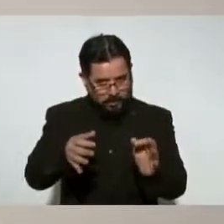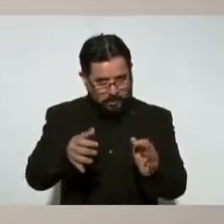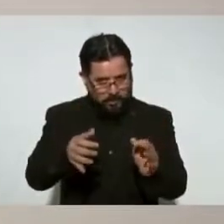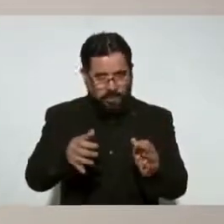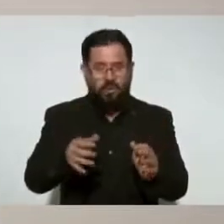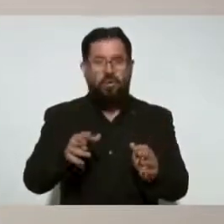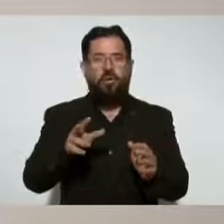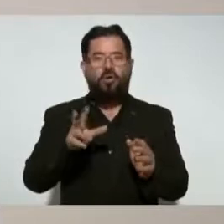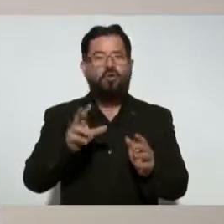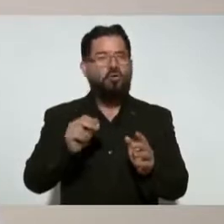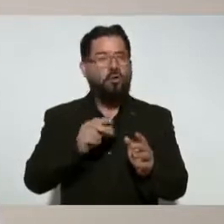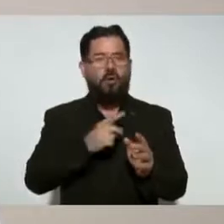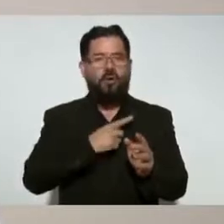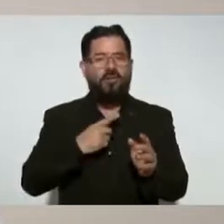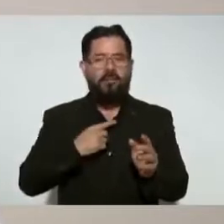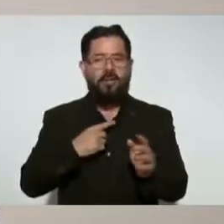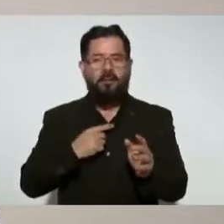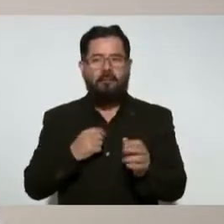brincarse la fila,